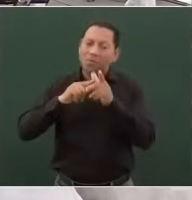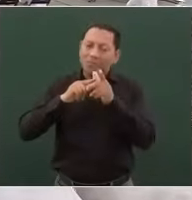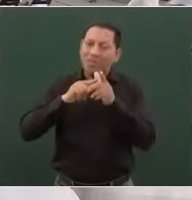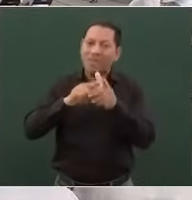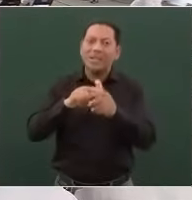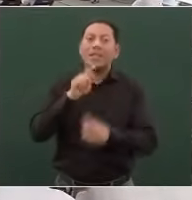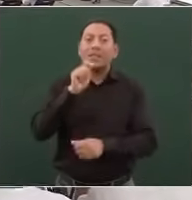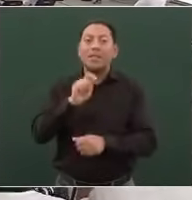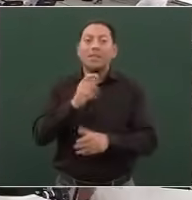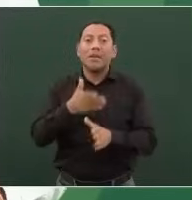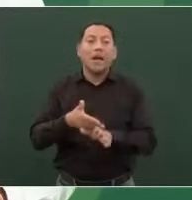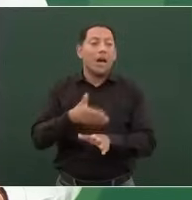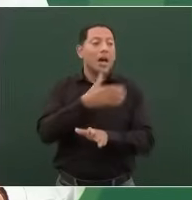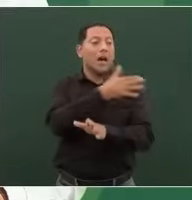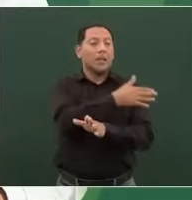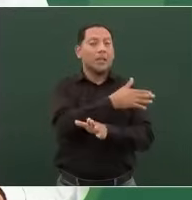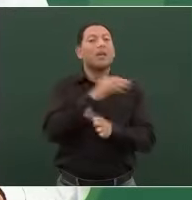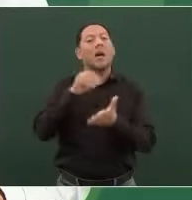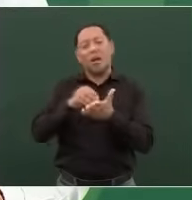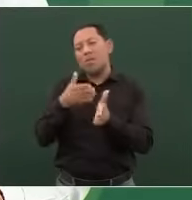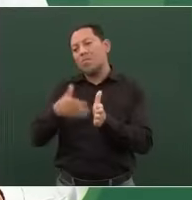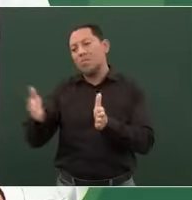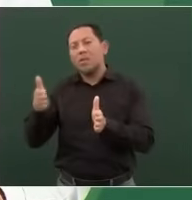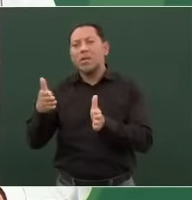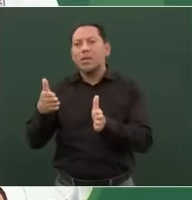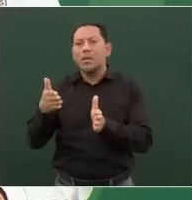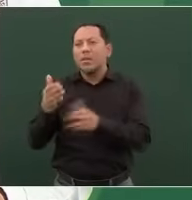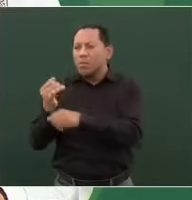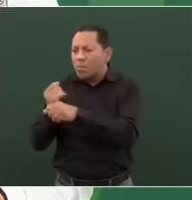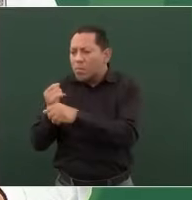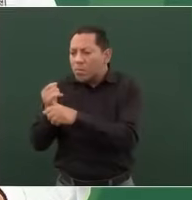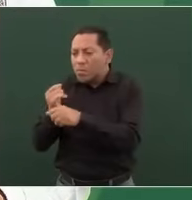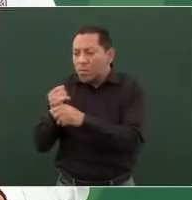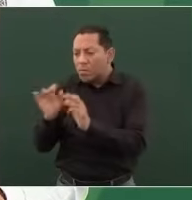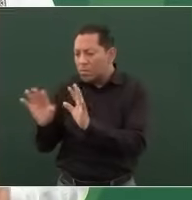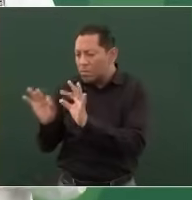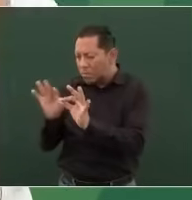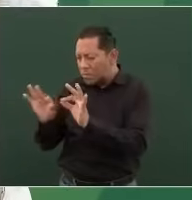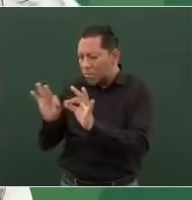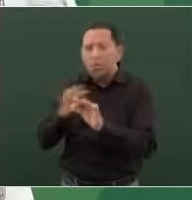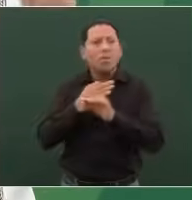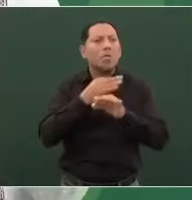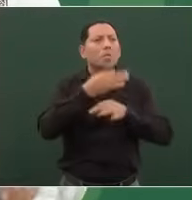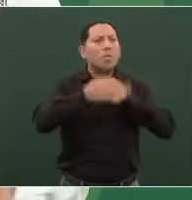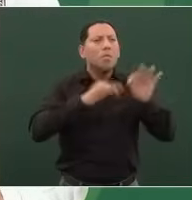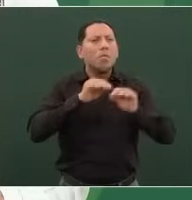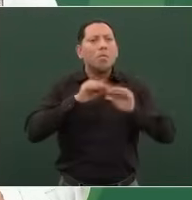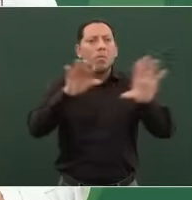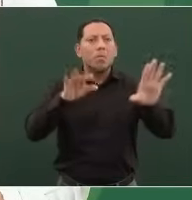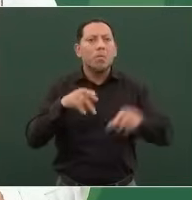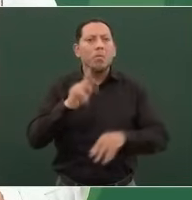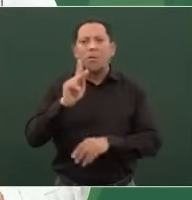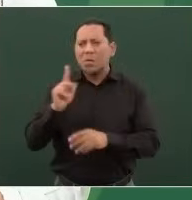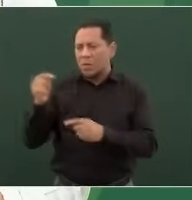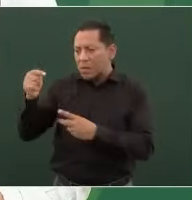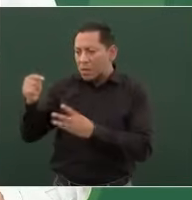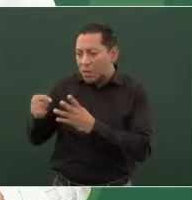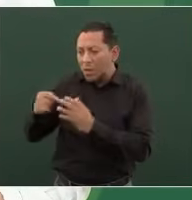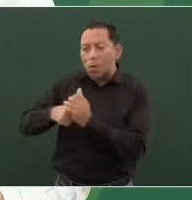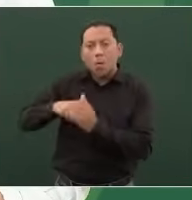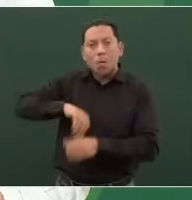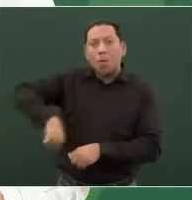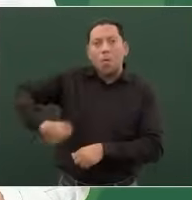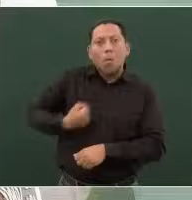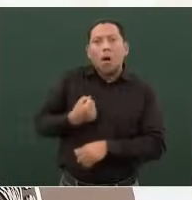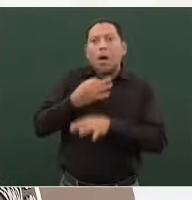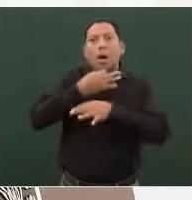es que se oculta mucha información. Hay muchas cosas que la gente no sabe, no porque no